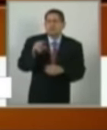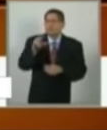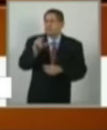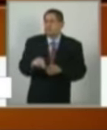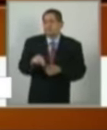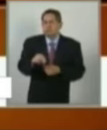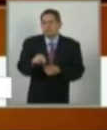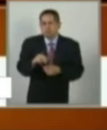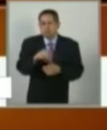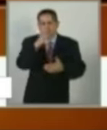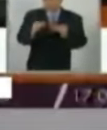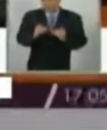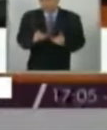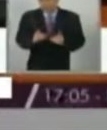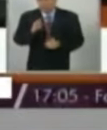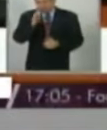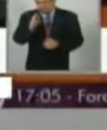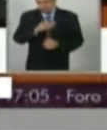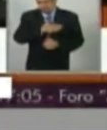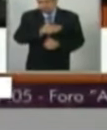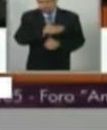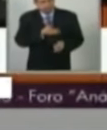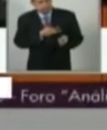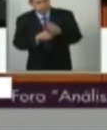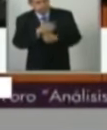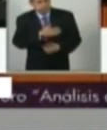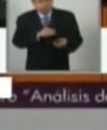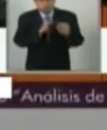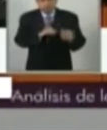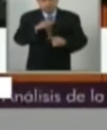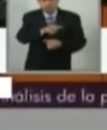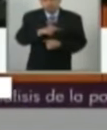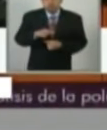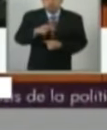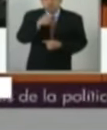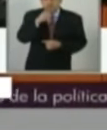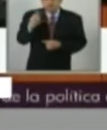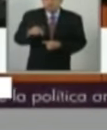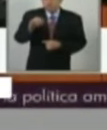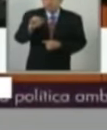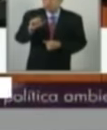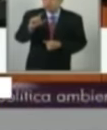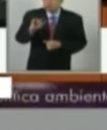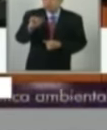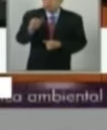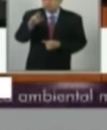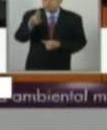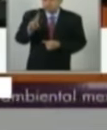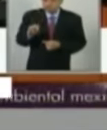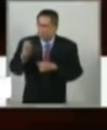contenido de la actual Guardia Nacional. Pero de ahí para el real no se ha escuchado que públicamente